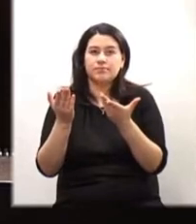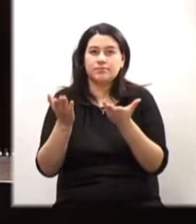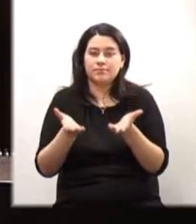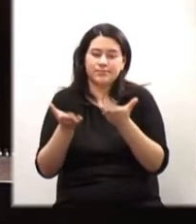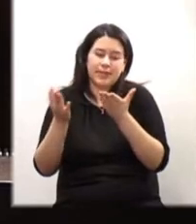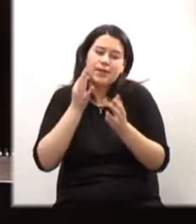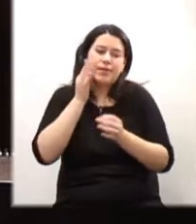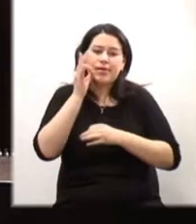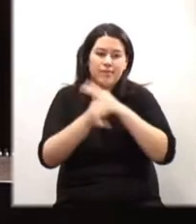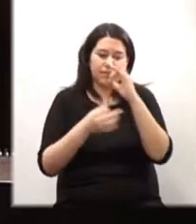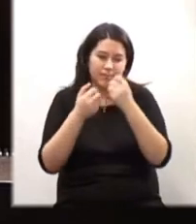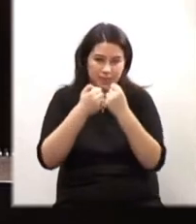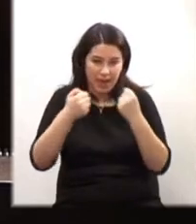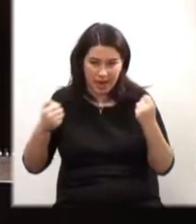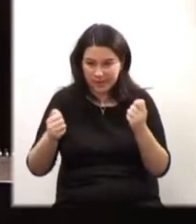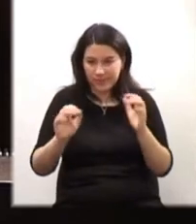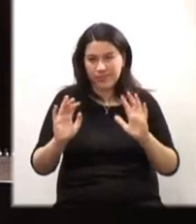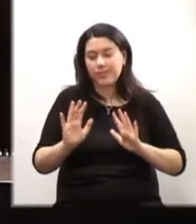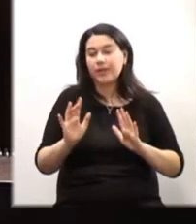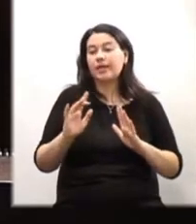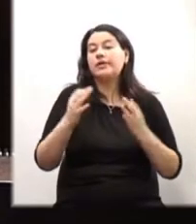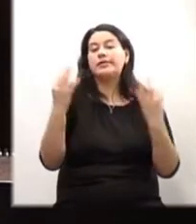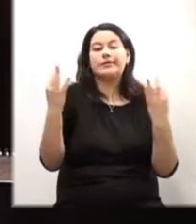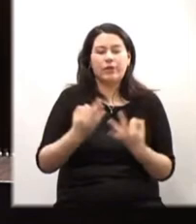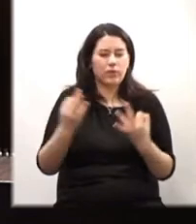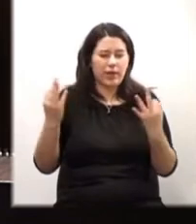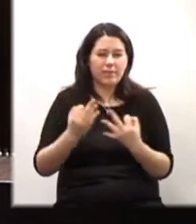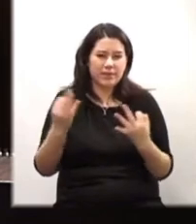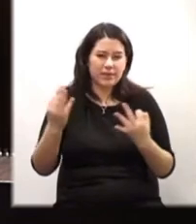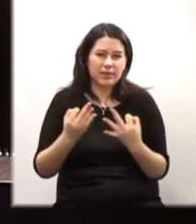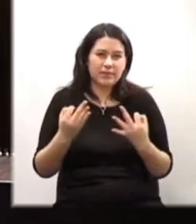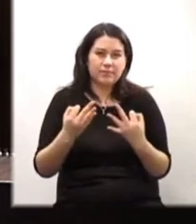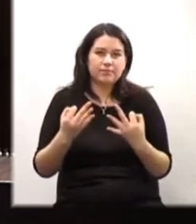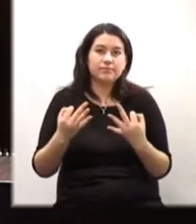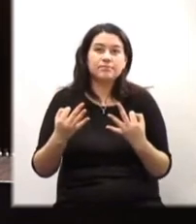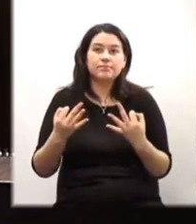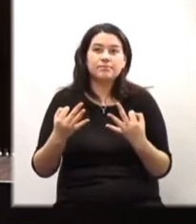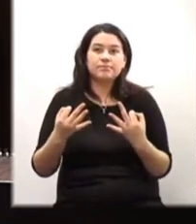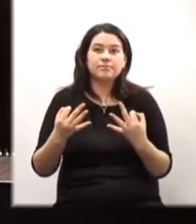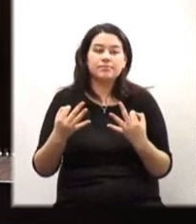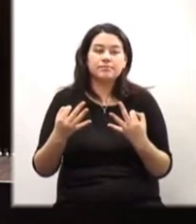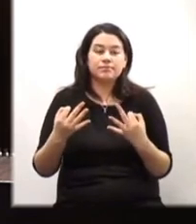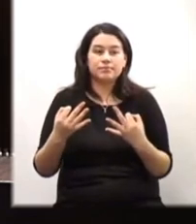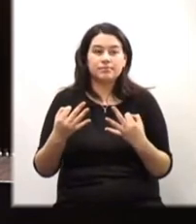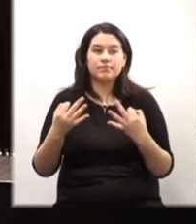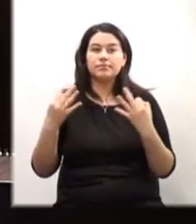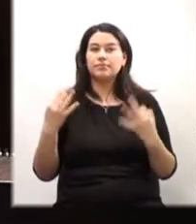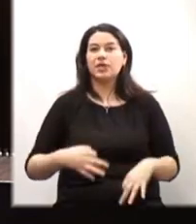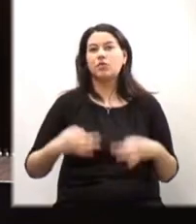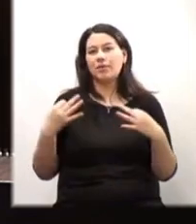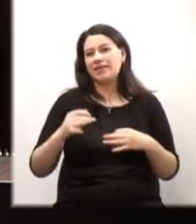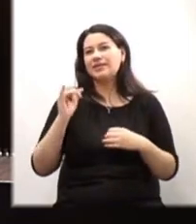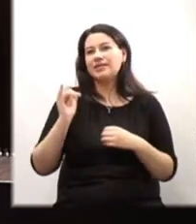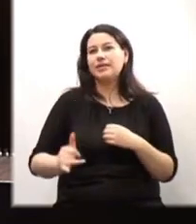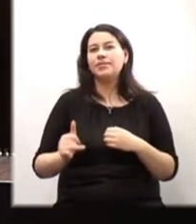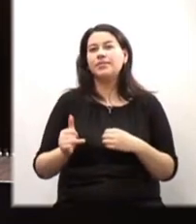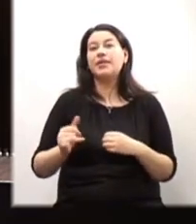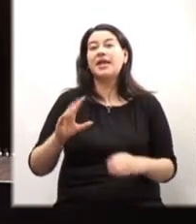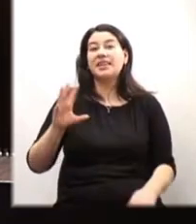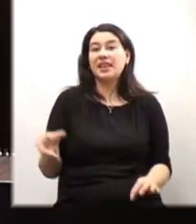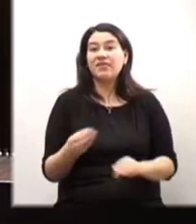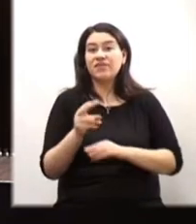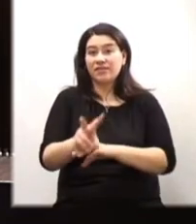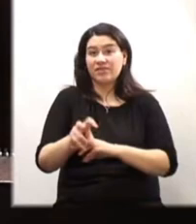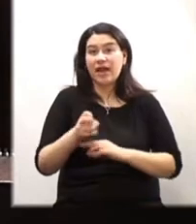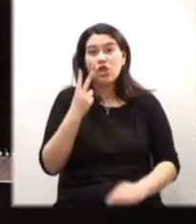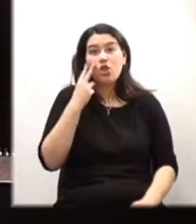de explicar, seguramente seguramente sí, el déficit fiscal